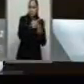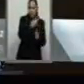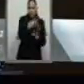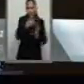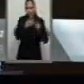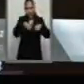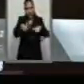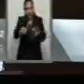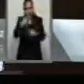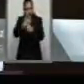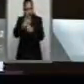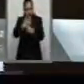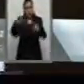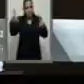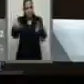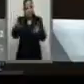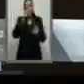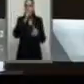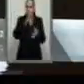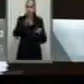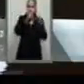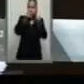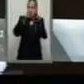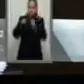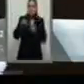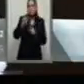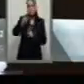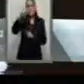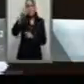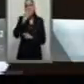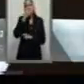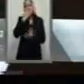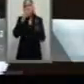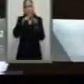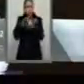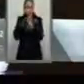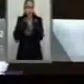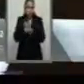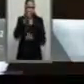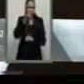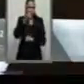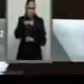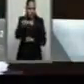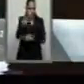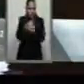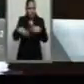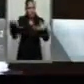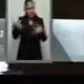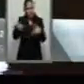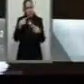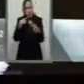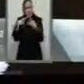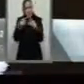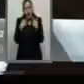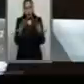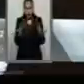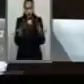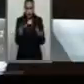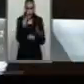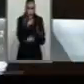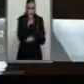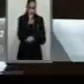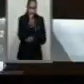otras instituciones académicas como la UNAM. Lo anterior deja ver que existen mexicanos de primera y de